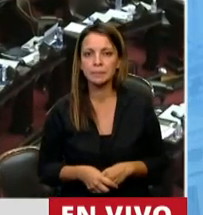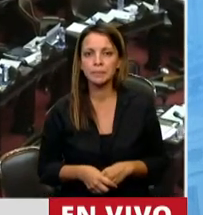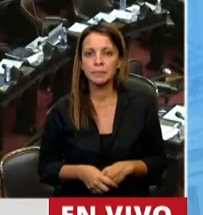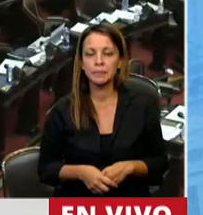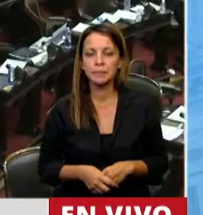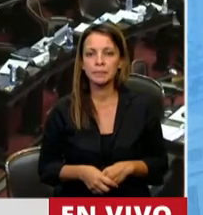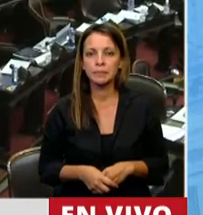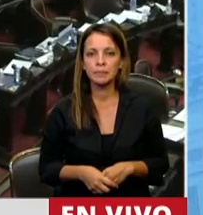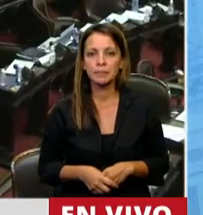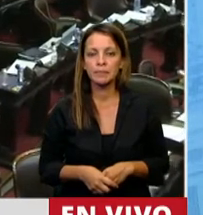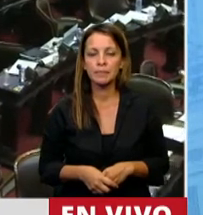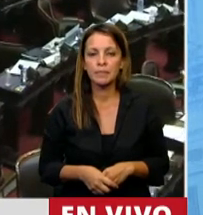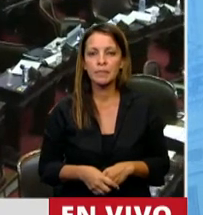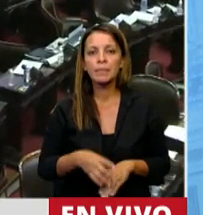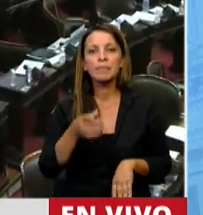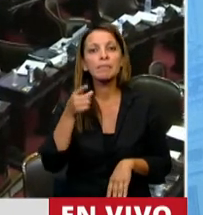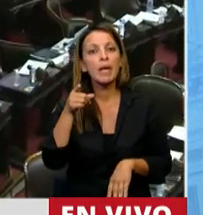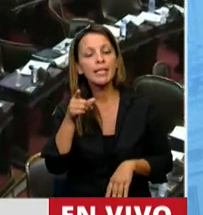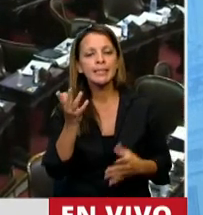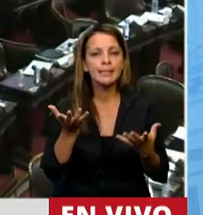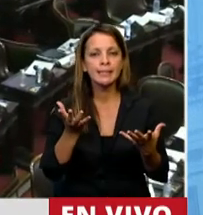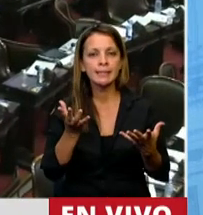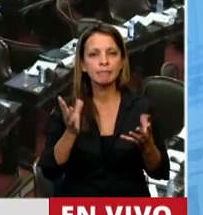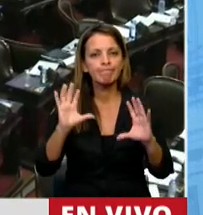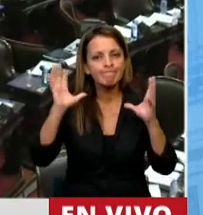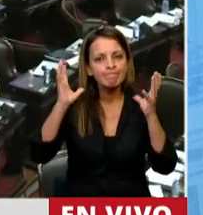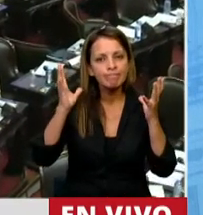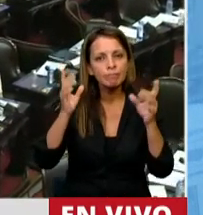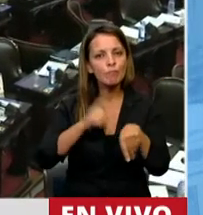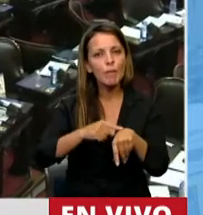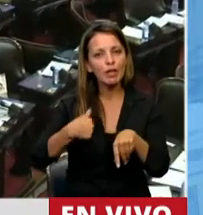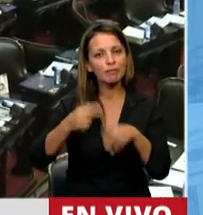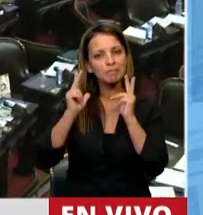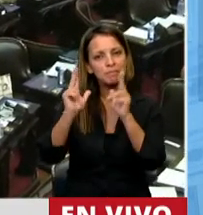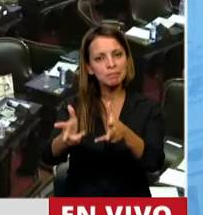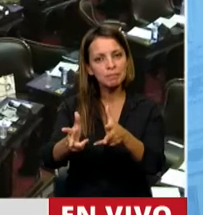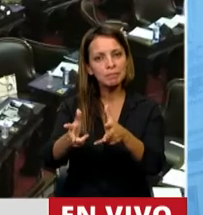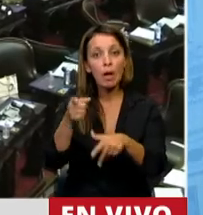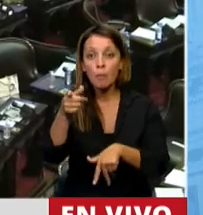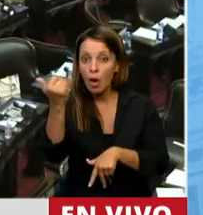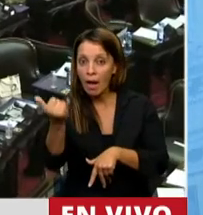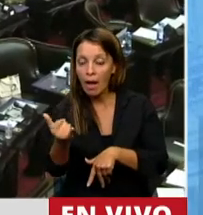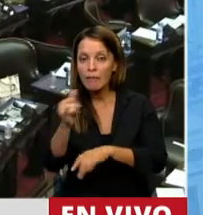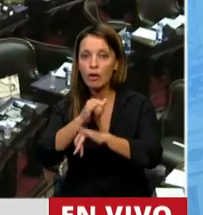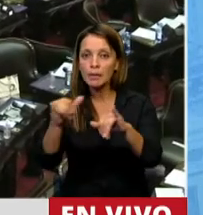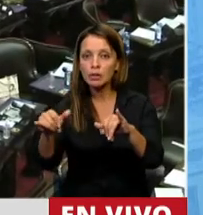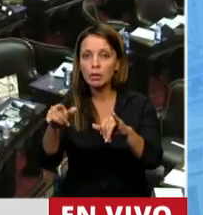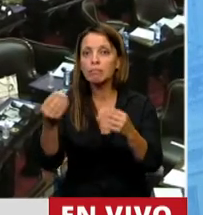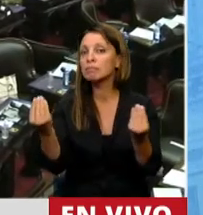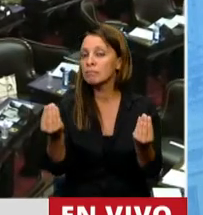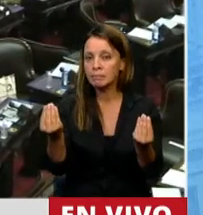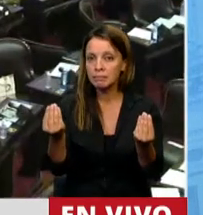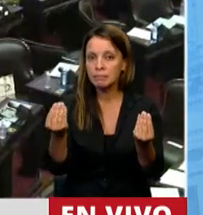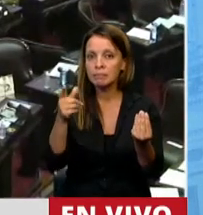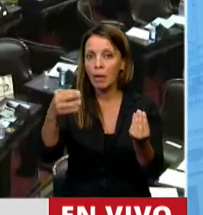y que se molestó cuando yo le dije que, bueno, si él tiene información, lo que debe hacer